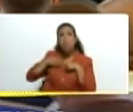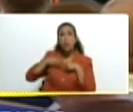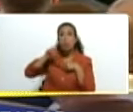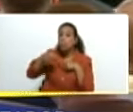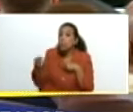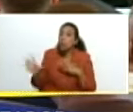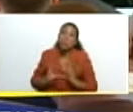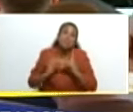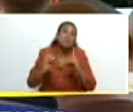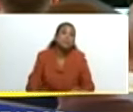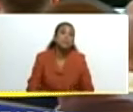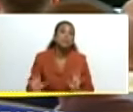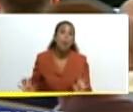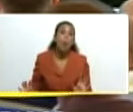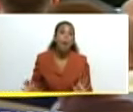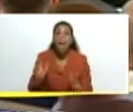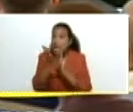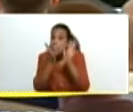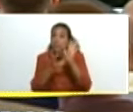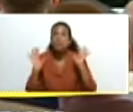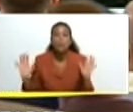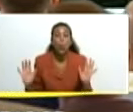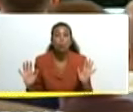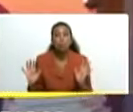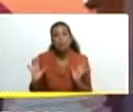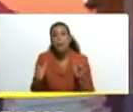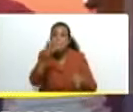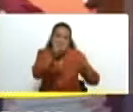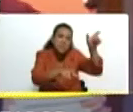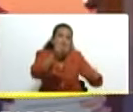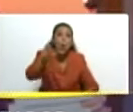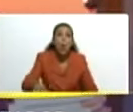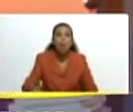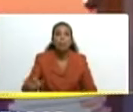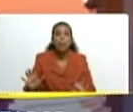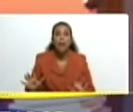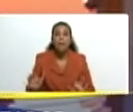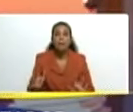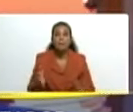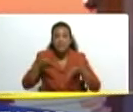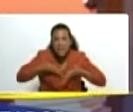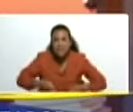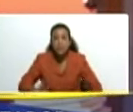no en Jesús de Nazaret, nacido en Belén,